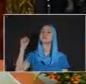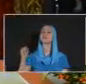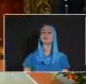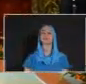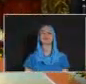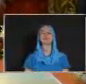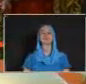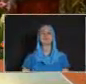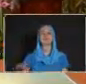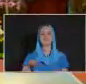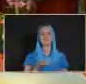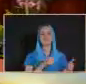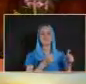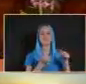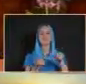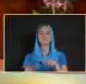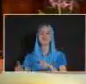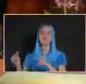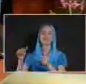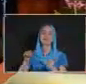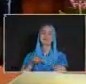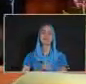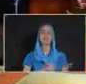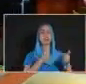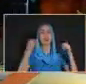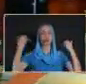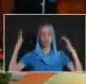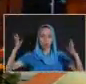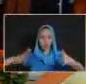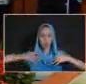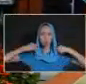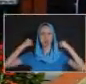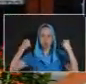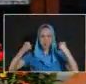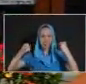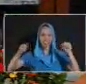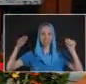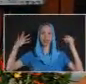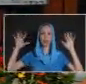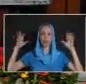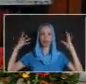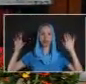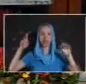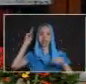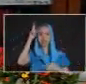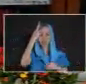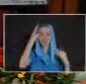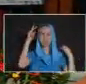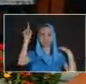Aleluya. Dale fuerte ese aplauso al Rey. Quiero decir algo.